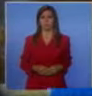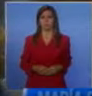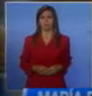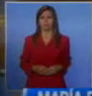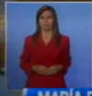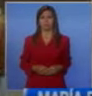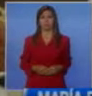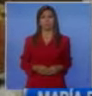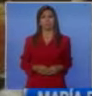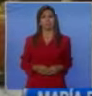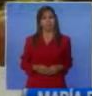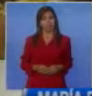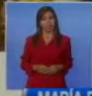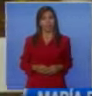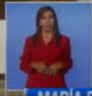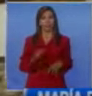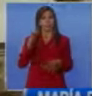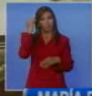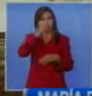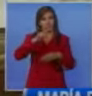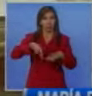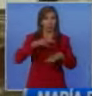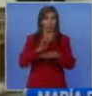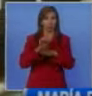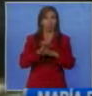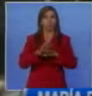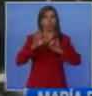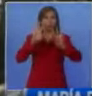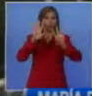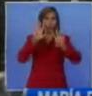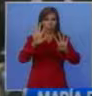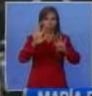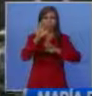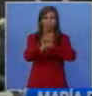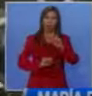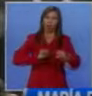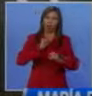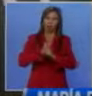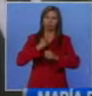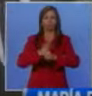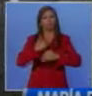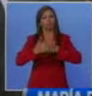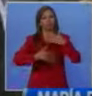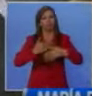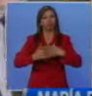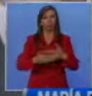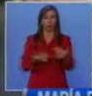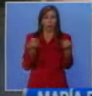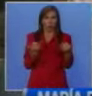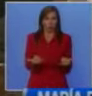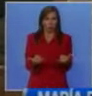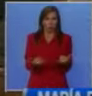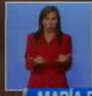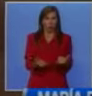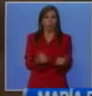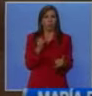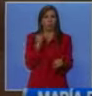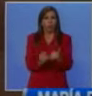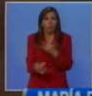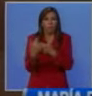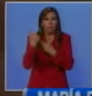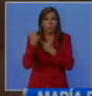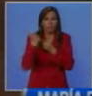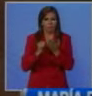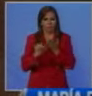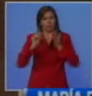Luego de trabajar directamente en el gobierno nacional durante 9 años, hoy María Fernanda Espinosa renuncia al cargo de ministra de Defensa, pero